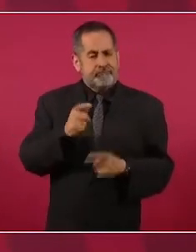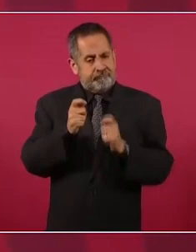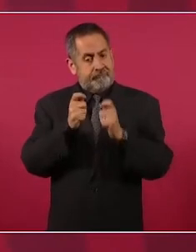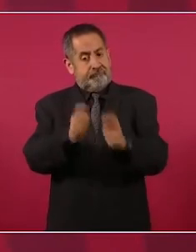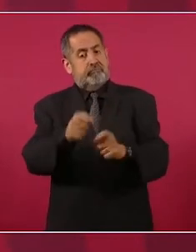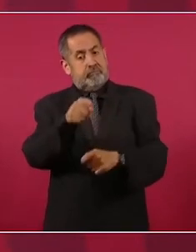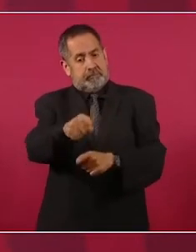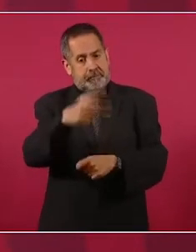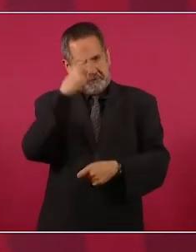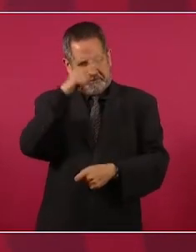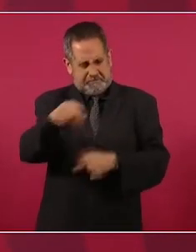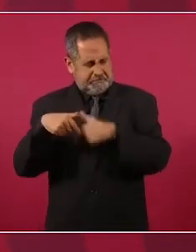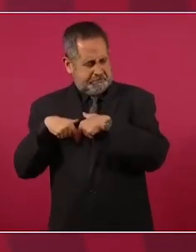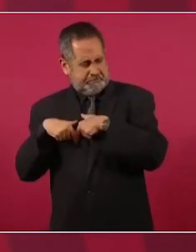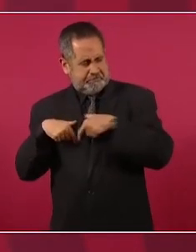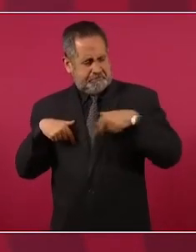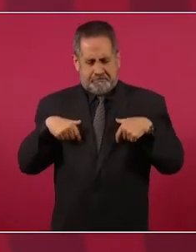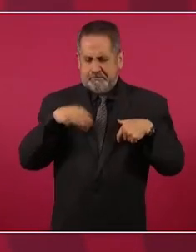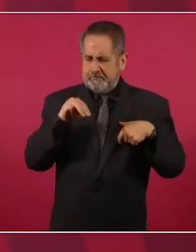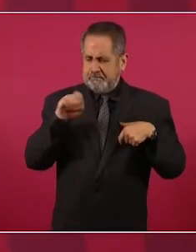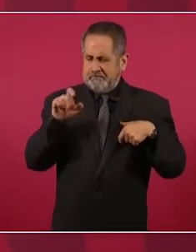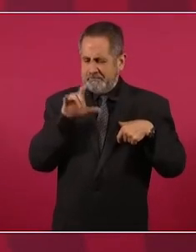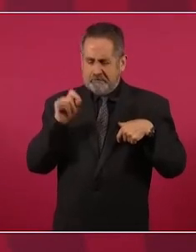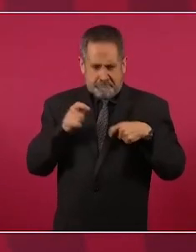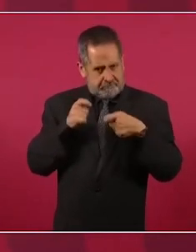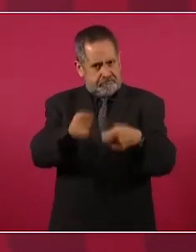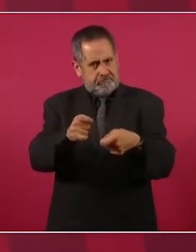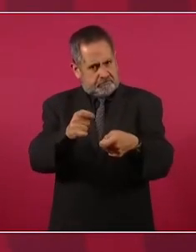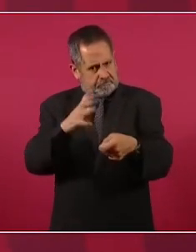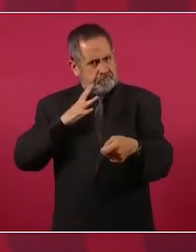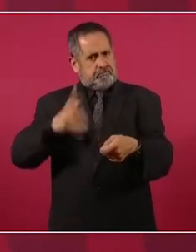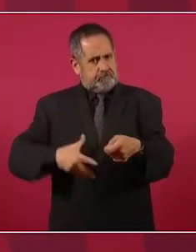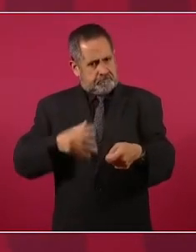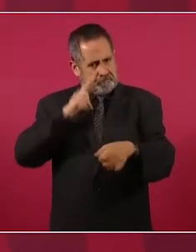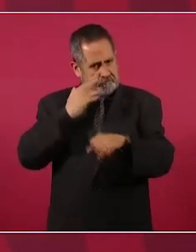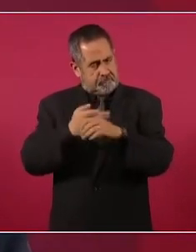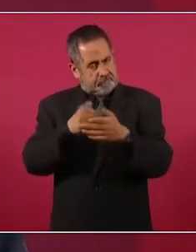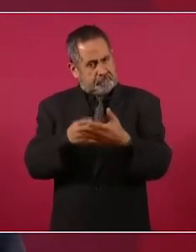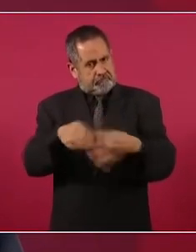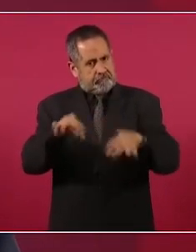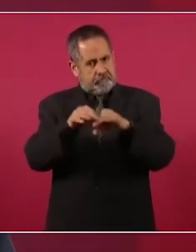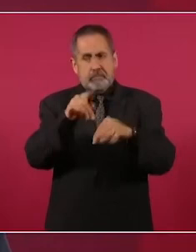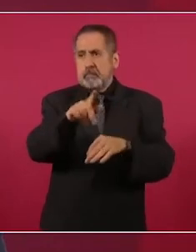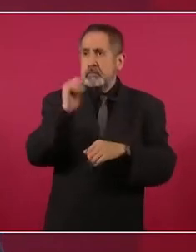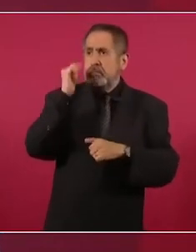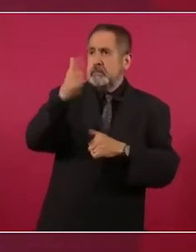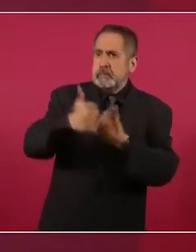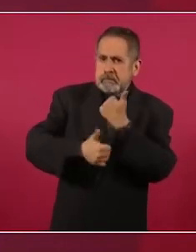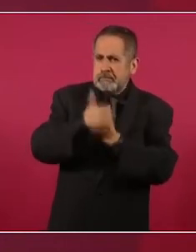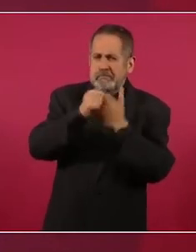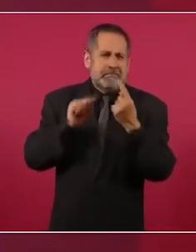representar a nuestro país en el extranjero, en cualquier competencia,